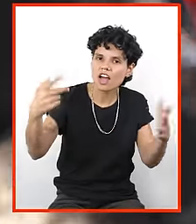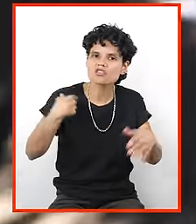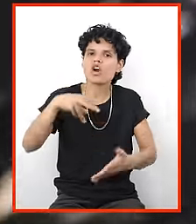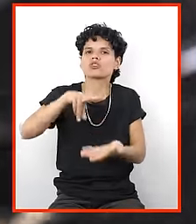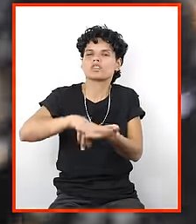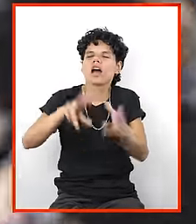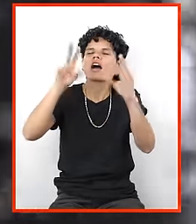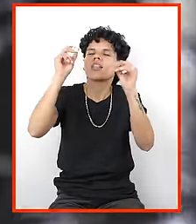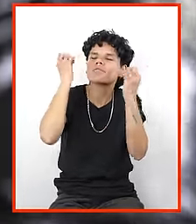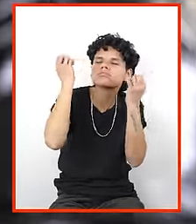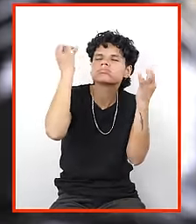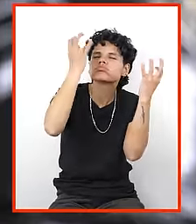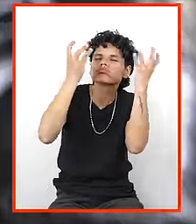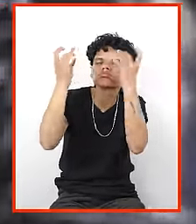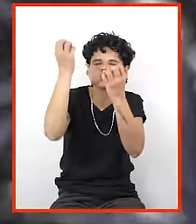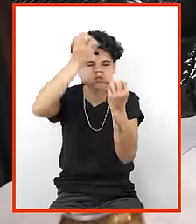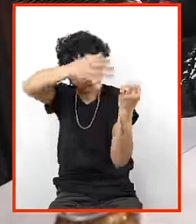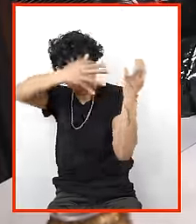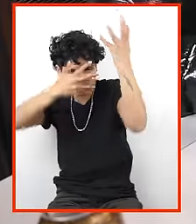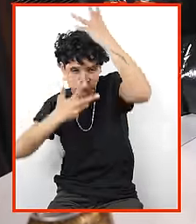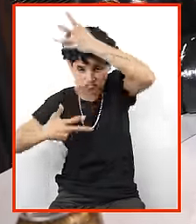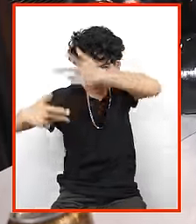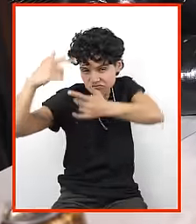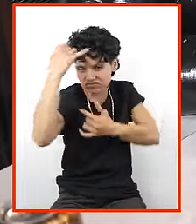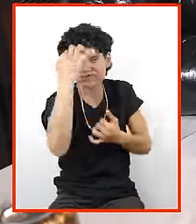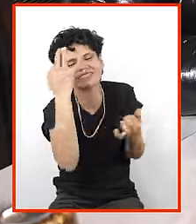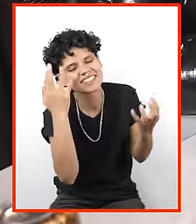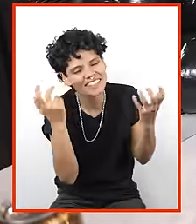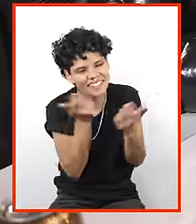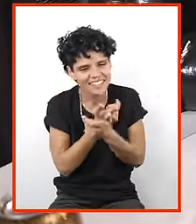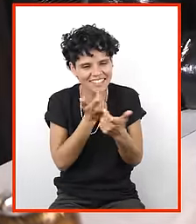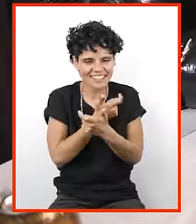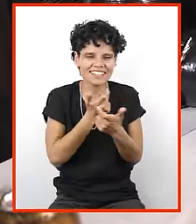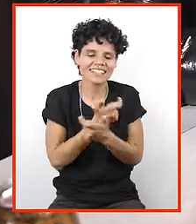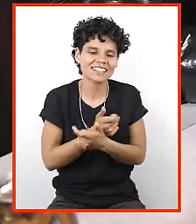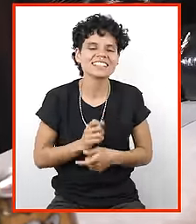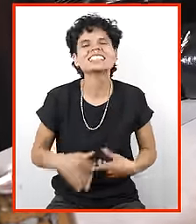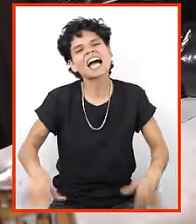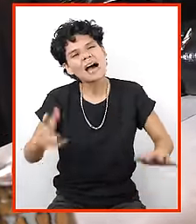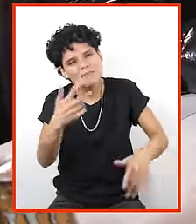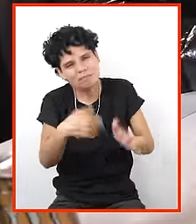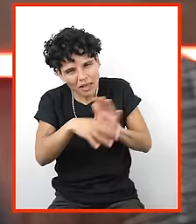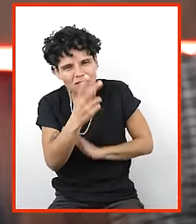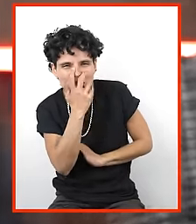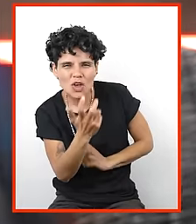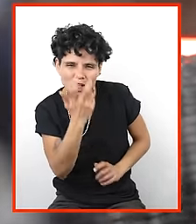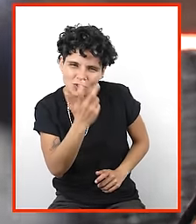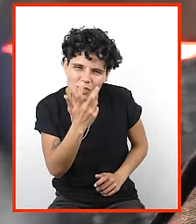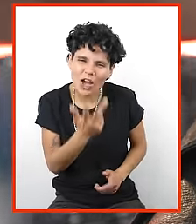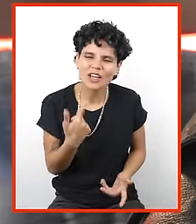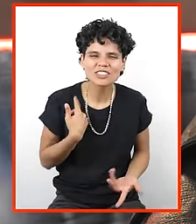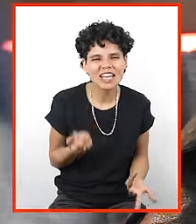esta visión. ¿Pero cómo estratosférica? Ya, cada vez me da más curiosidad.